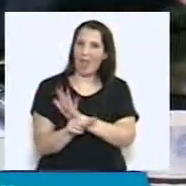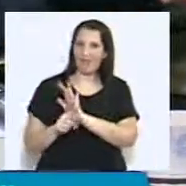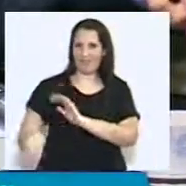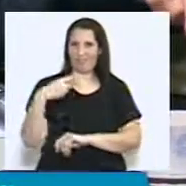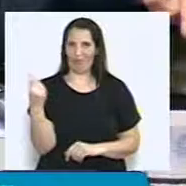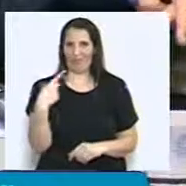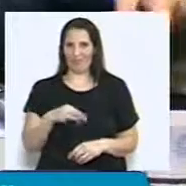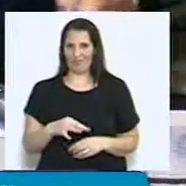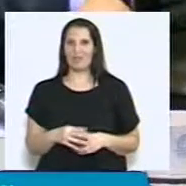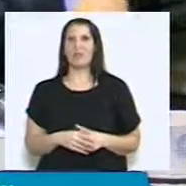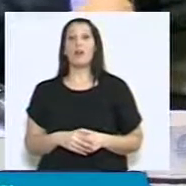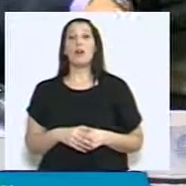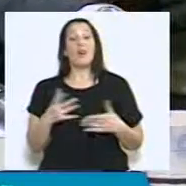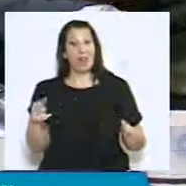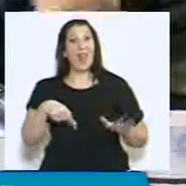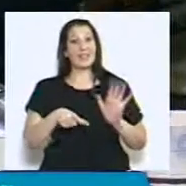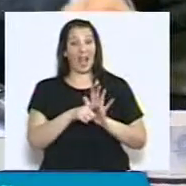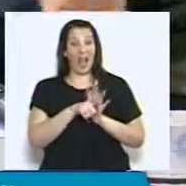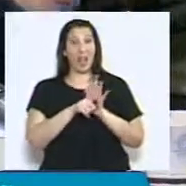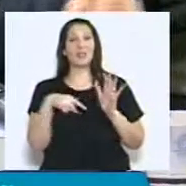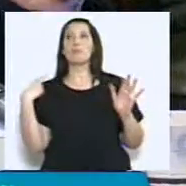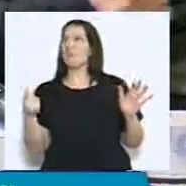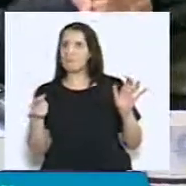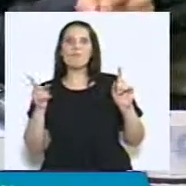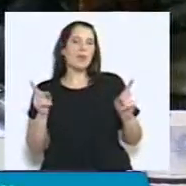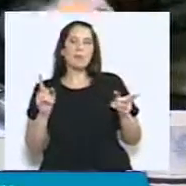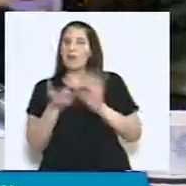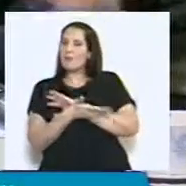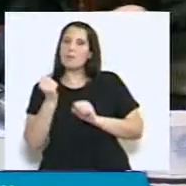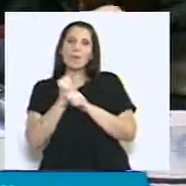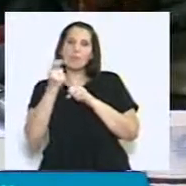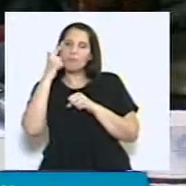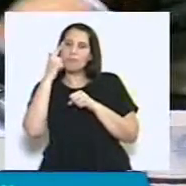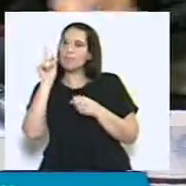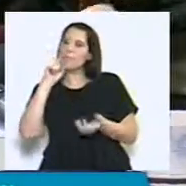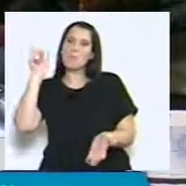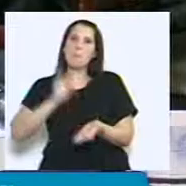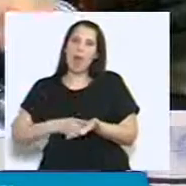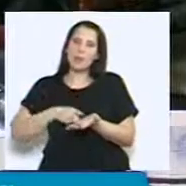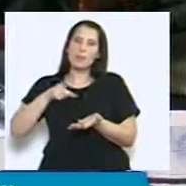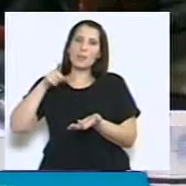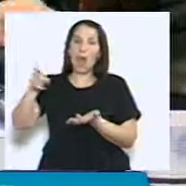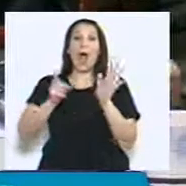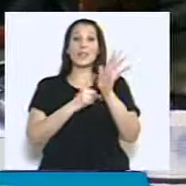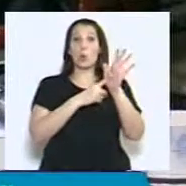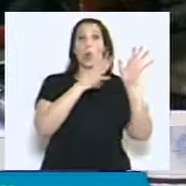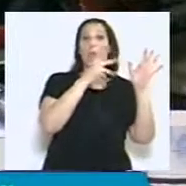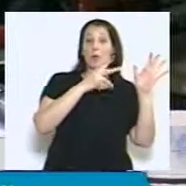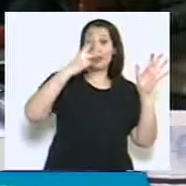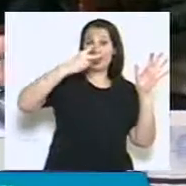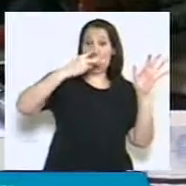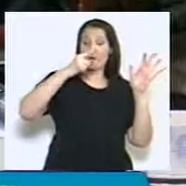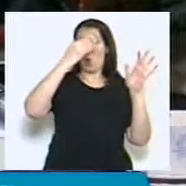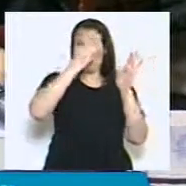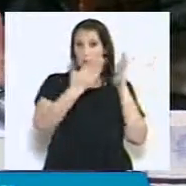tenemos que dictar. Y esta es una ley que va en la misma línea del imperativo categórico del artículo 14 bis de la